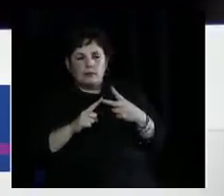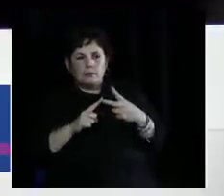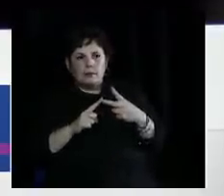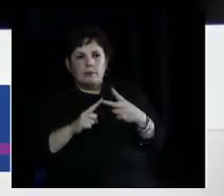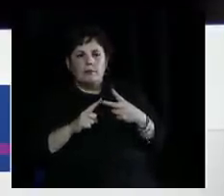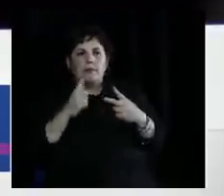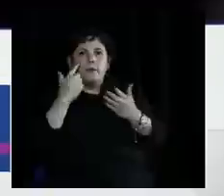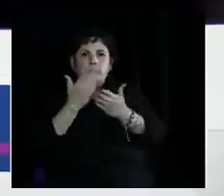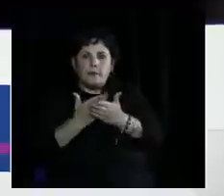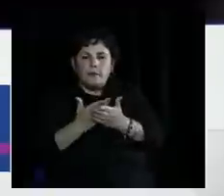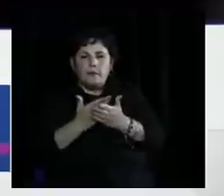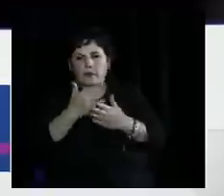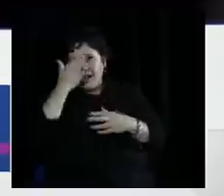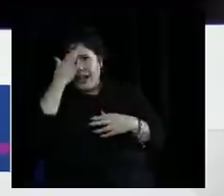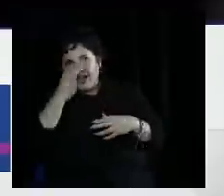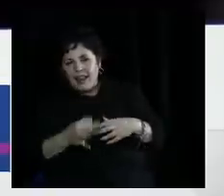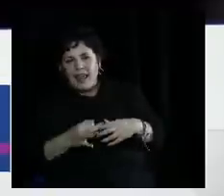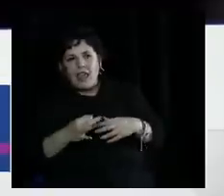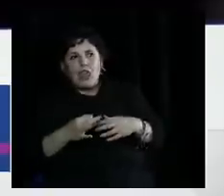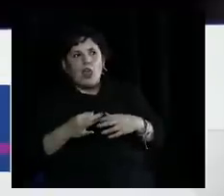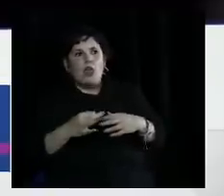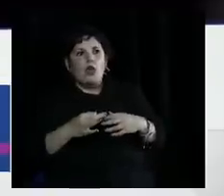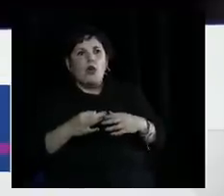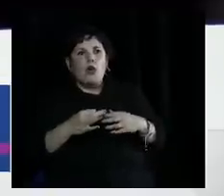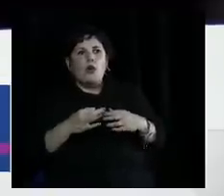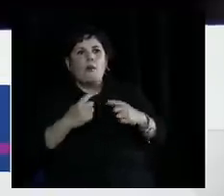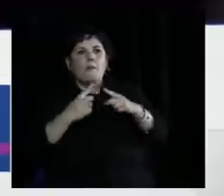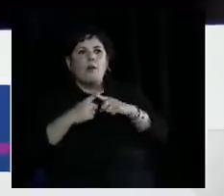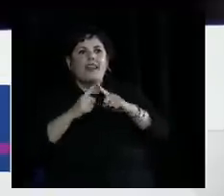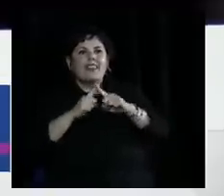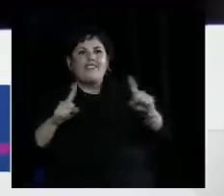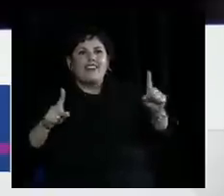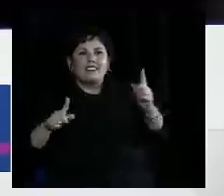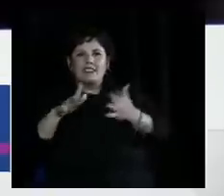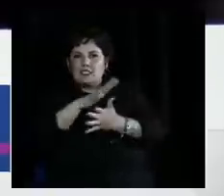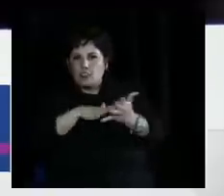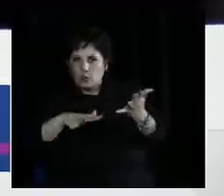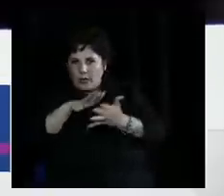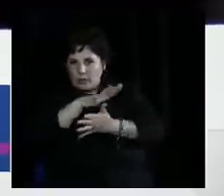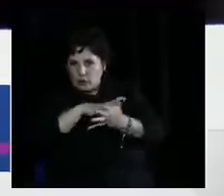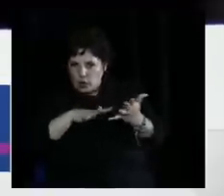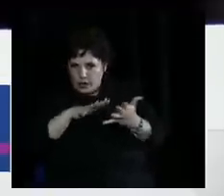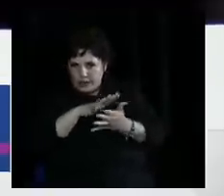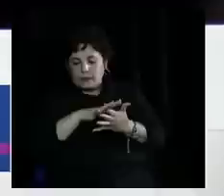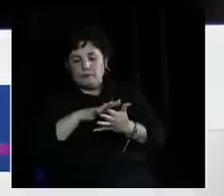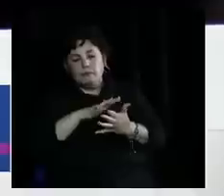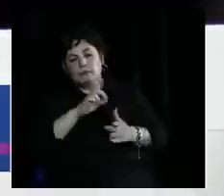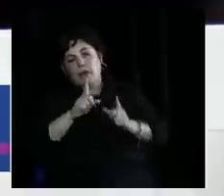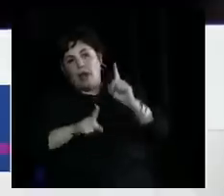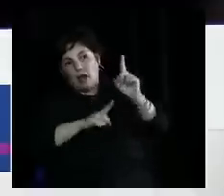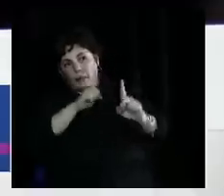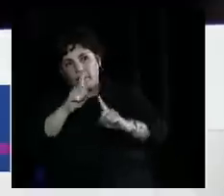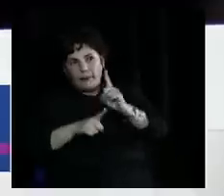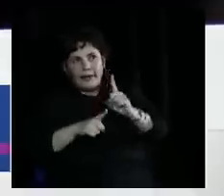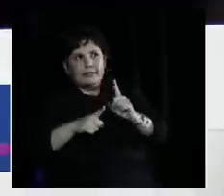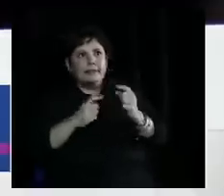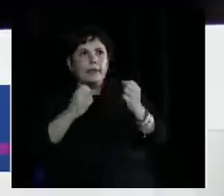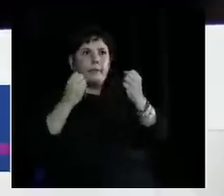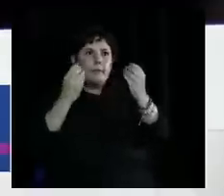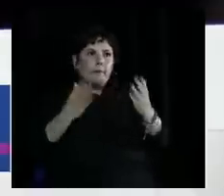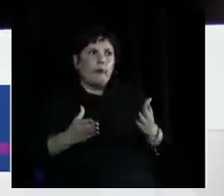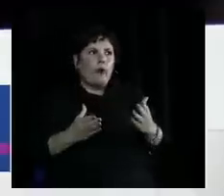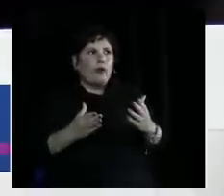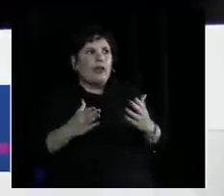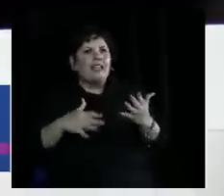lo que hay que plantear es que creo que eso sucede por distintas circunstancias. En algunos casos, porque tiene que ver